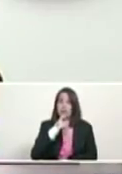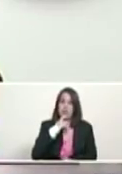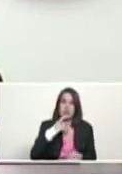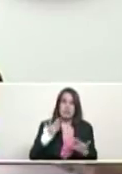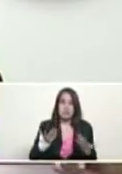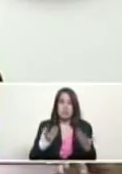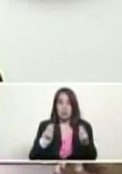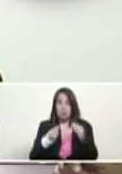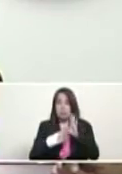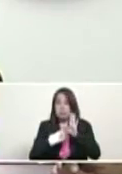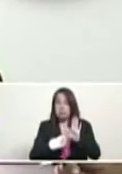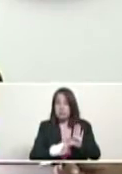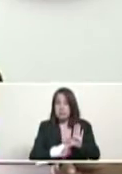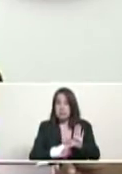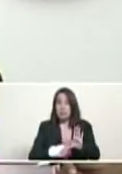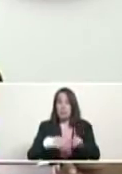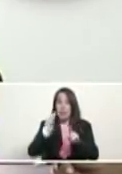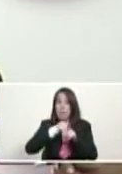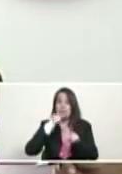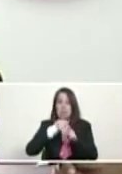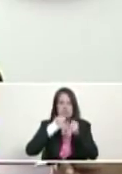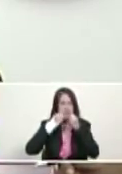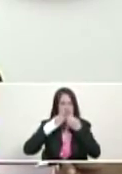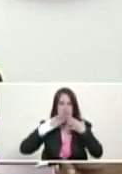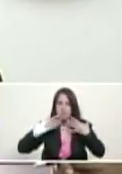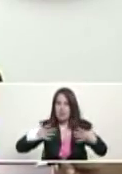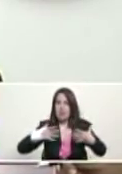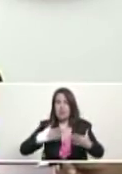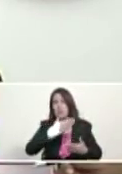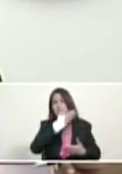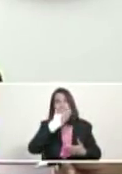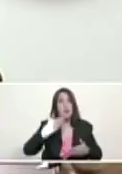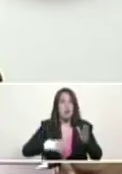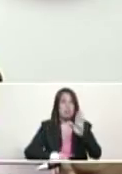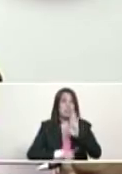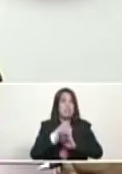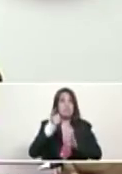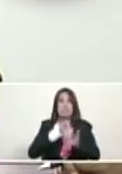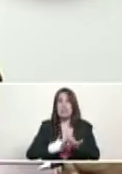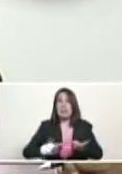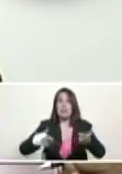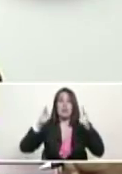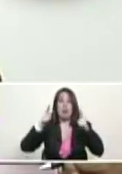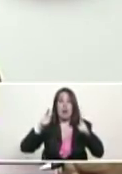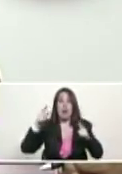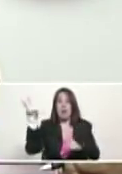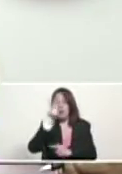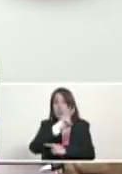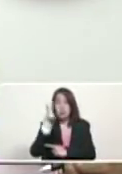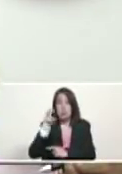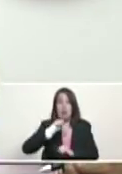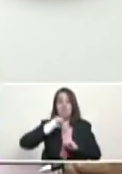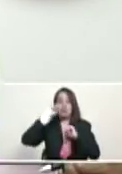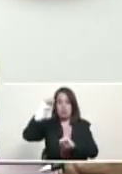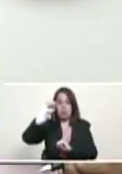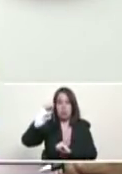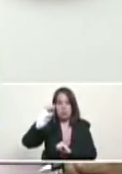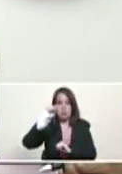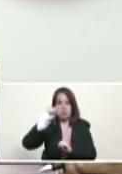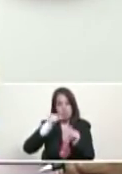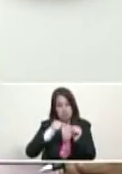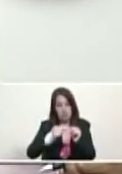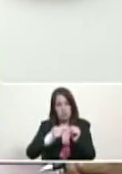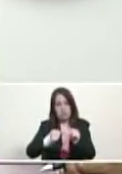Estamos dando la batalla más hermosa que se haya dado por Venezuela. Estamos victoriosos y vamos a